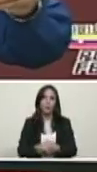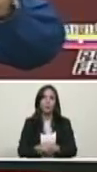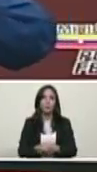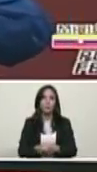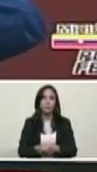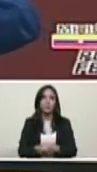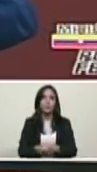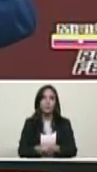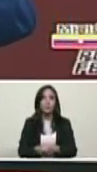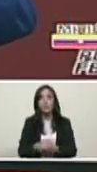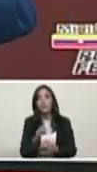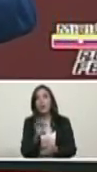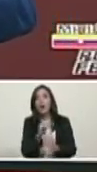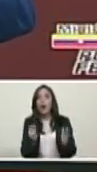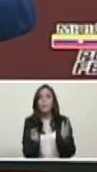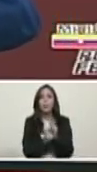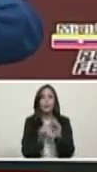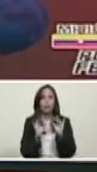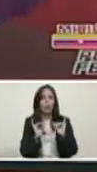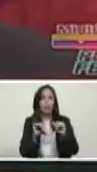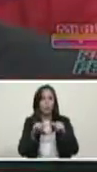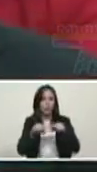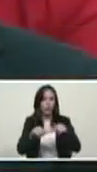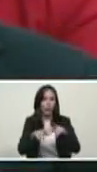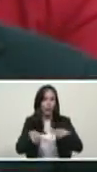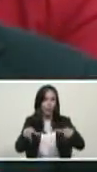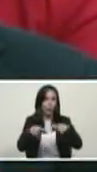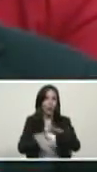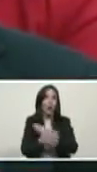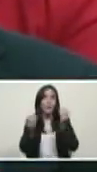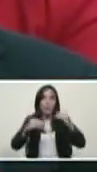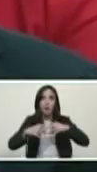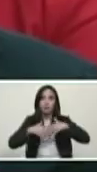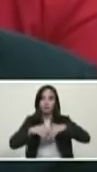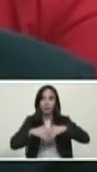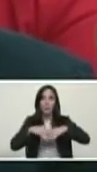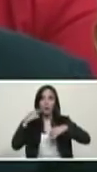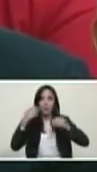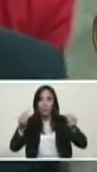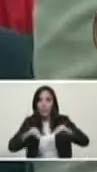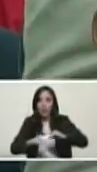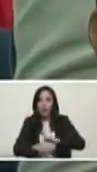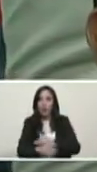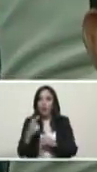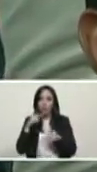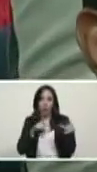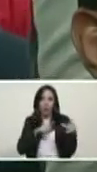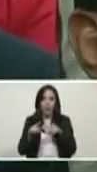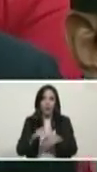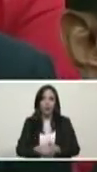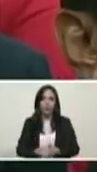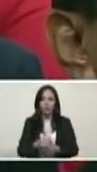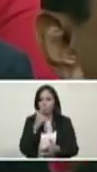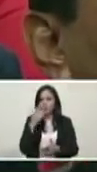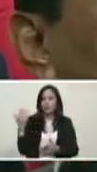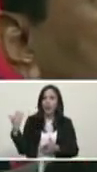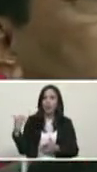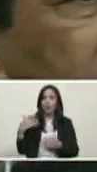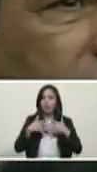y punto fijo víctor clark tenemos otra fábrica que montamos con los vietnamitas